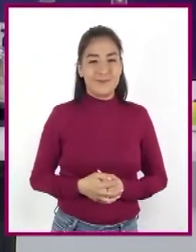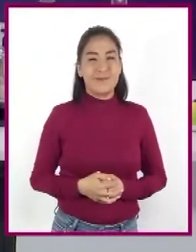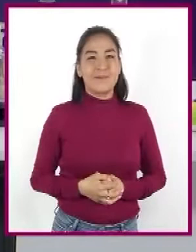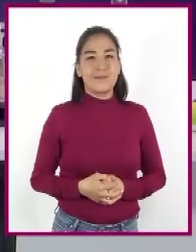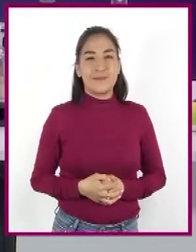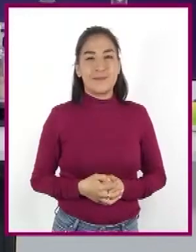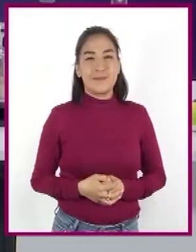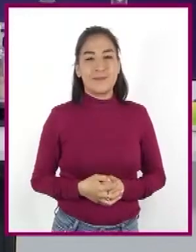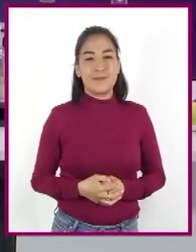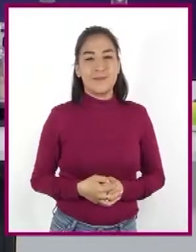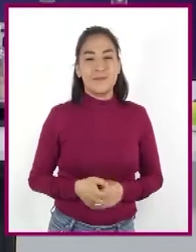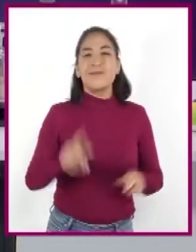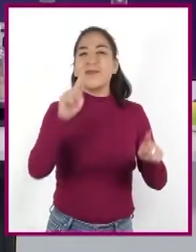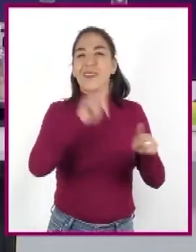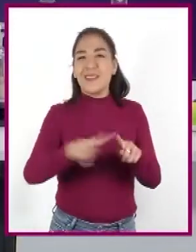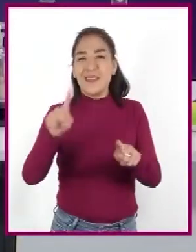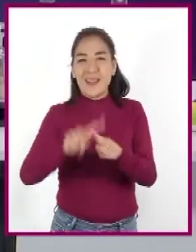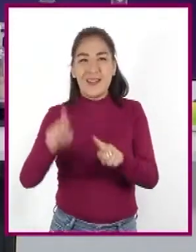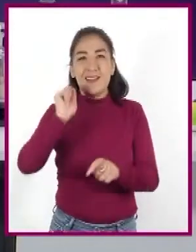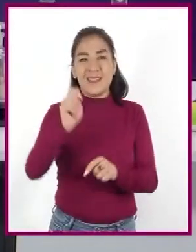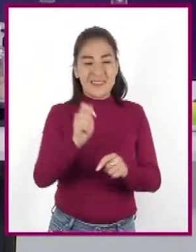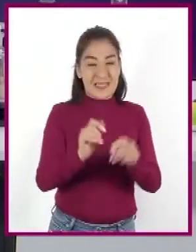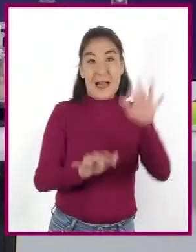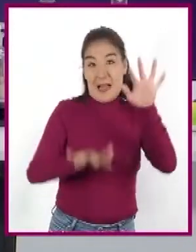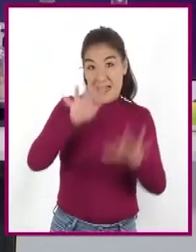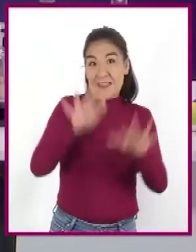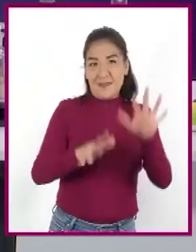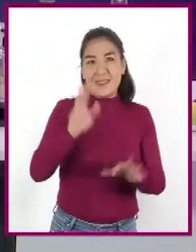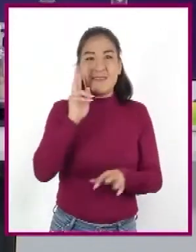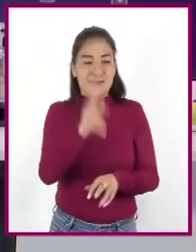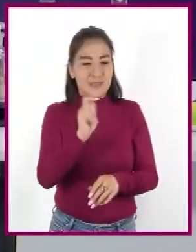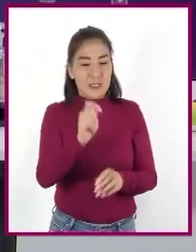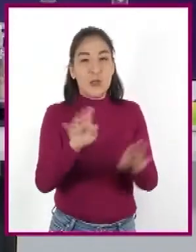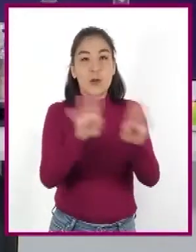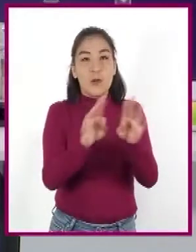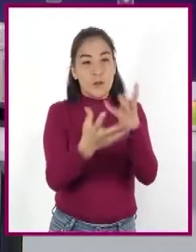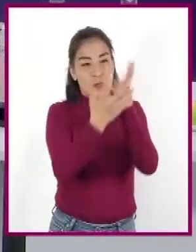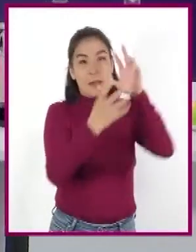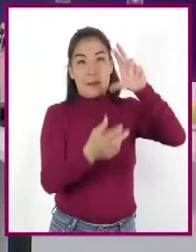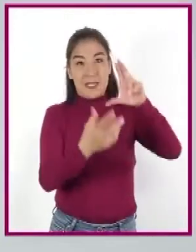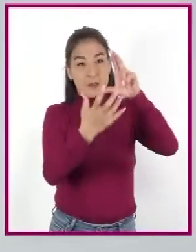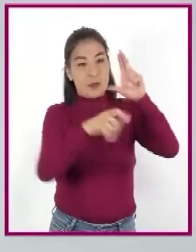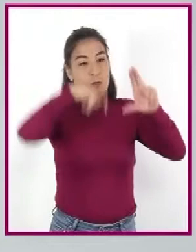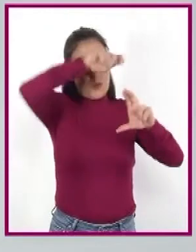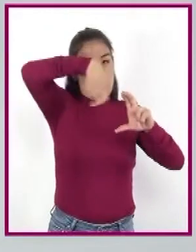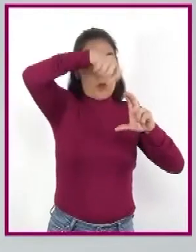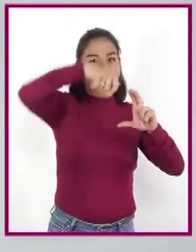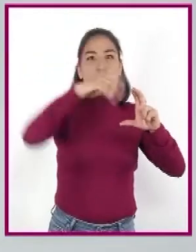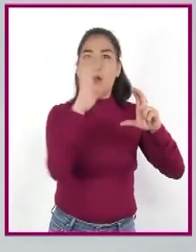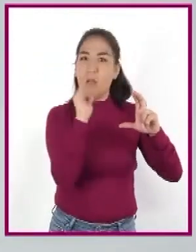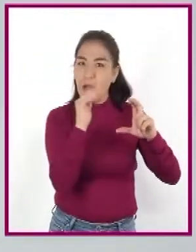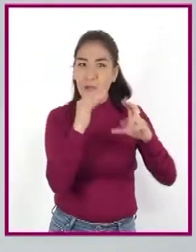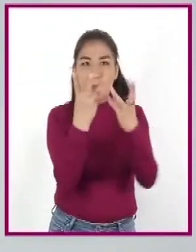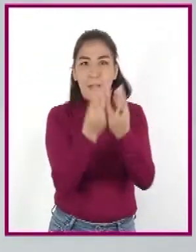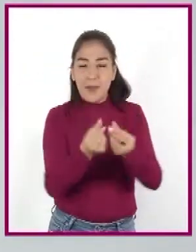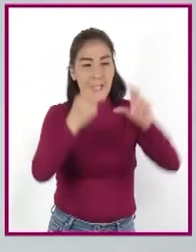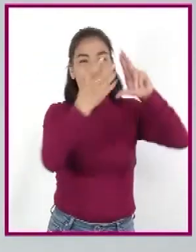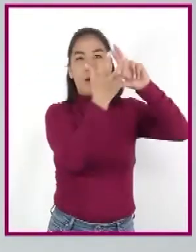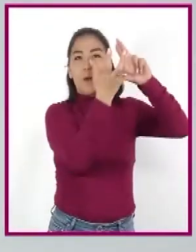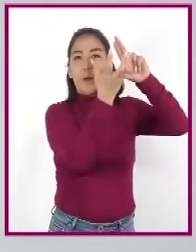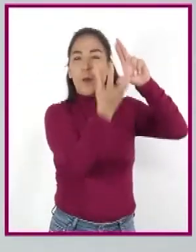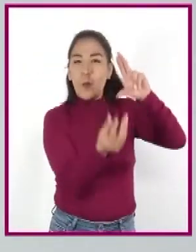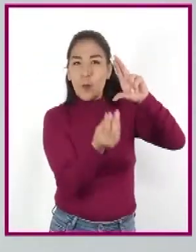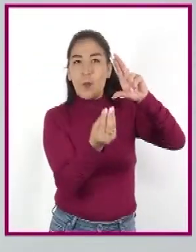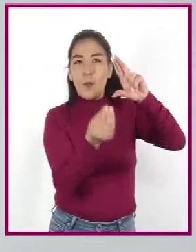En la mayoría de los casos, el precipitado sólido formado cae al fondo de la disolución, aunque esto depende de la densidad